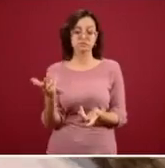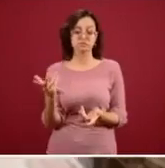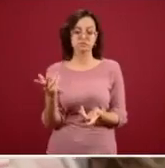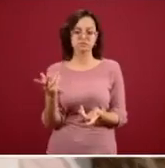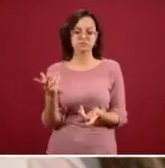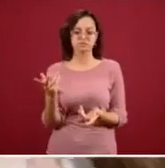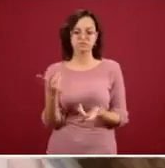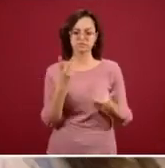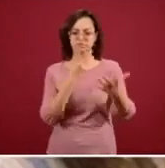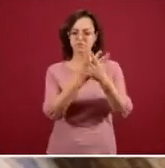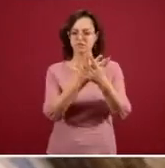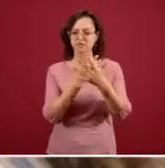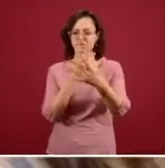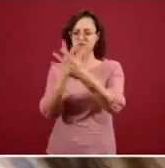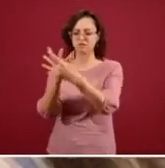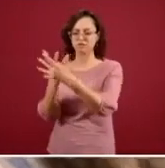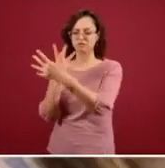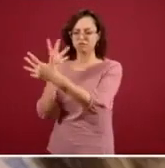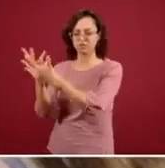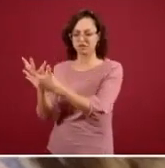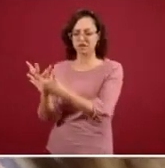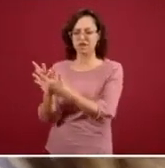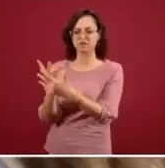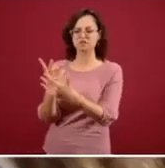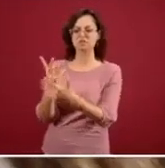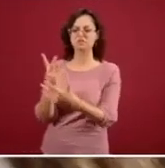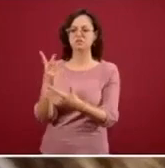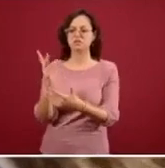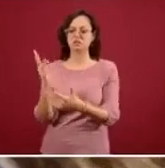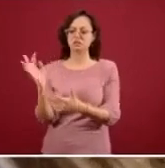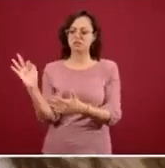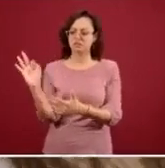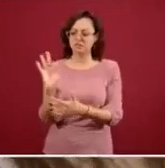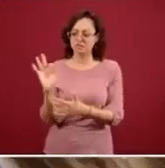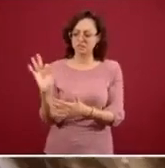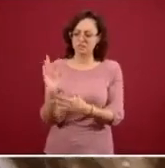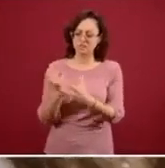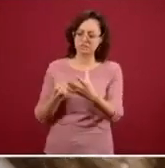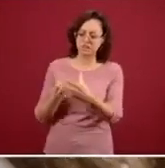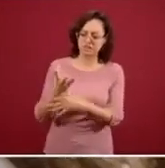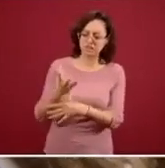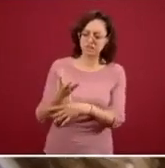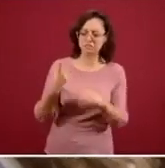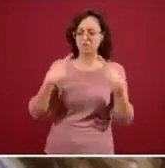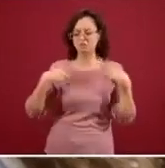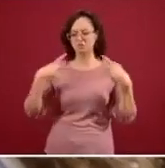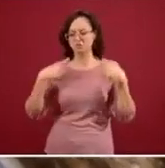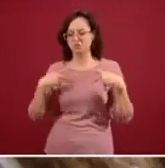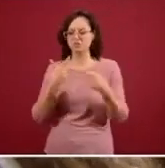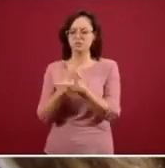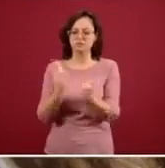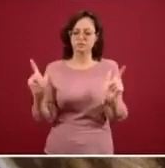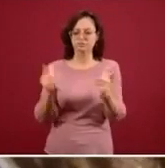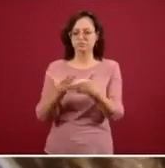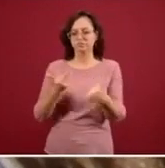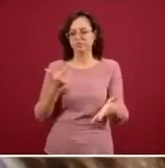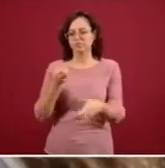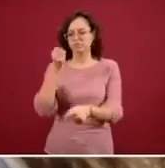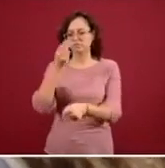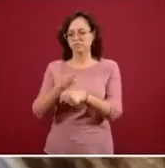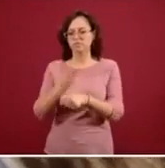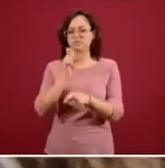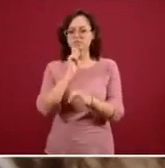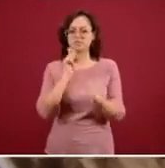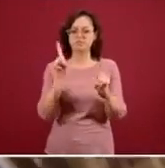liberaciones temporales o, por ejemplo, preliberaciones. Algunas organizaciones las están pidiendo e igualmente es una